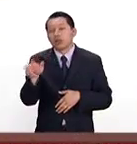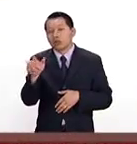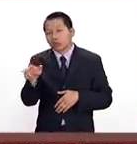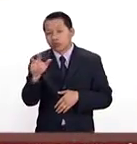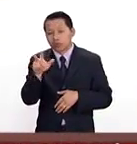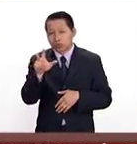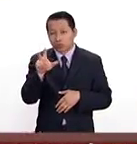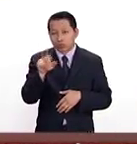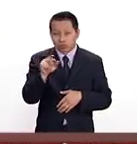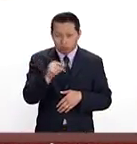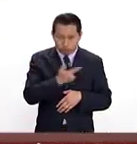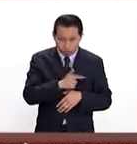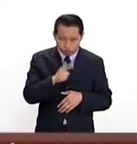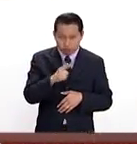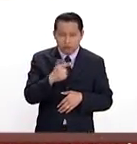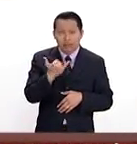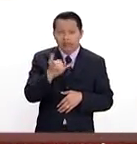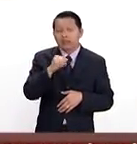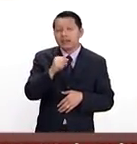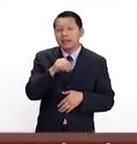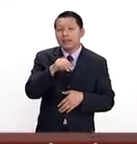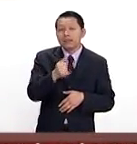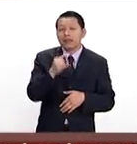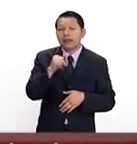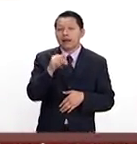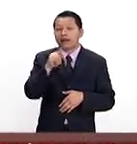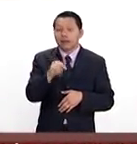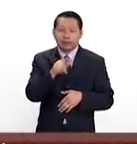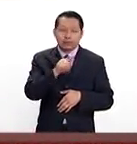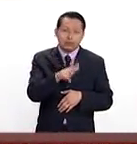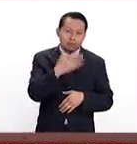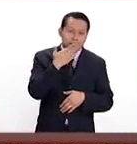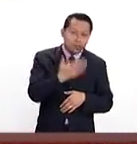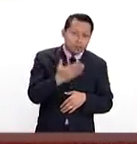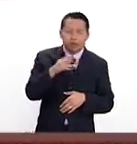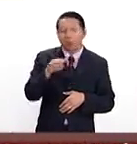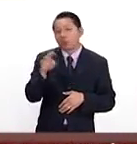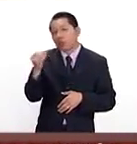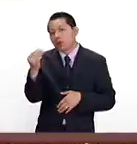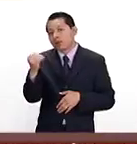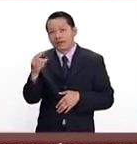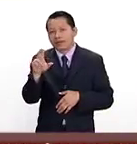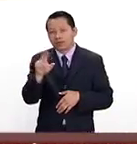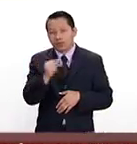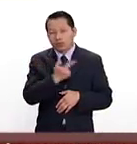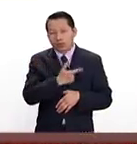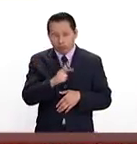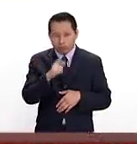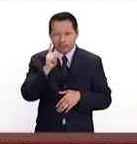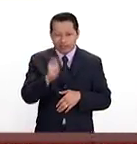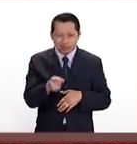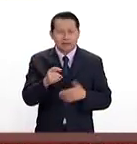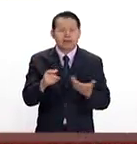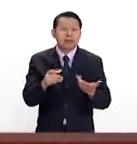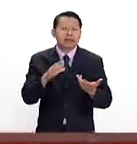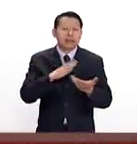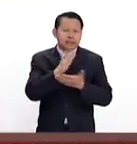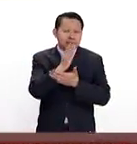no favorable. Y finalmente Jimmy Carter, 78 de favorable contra 9 de no favorable. Está a la